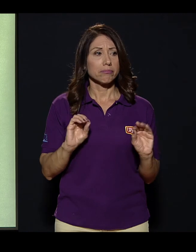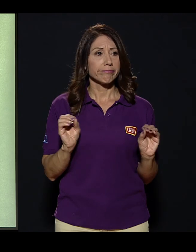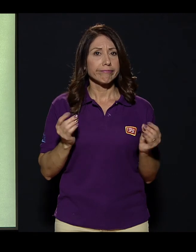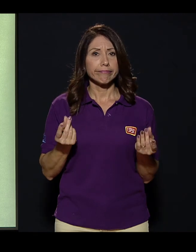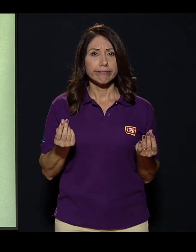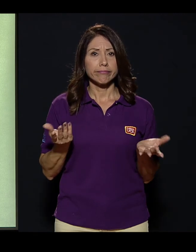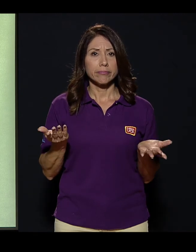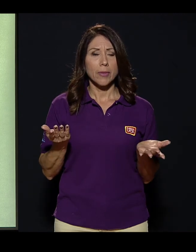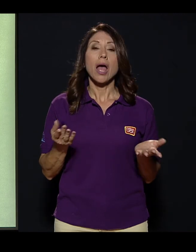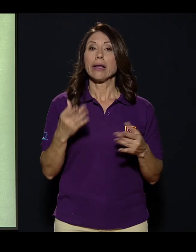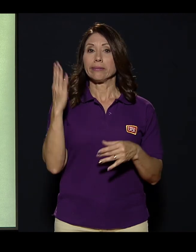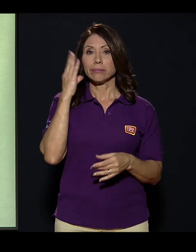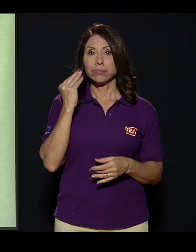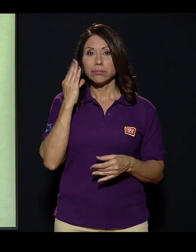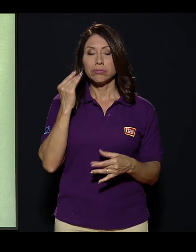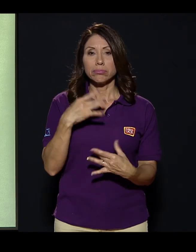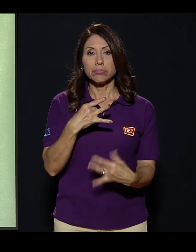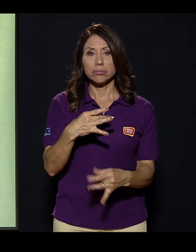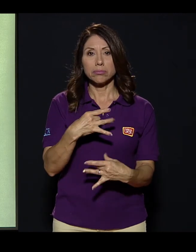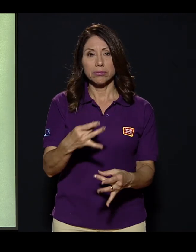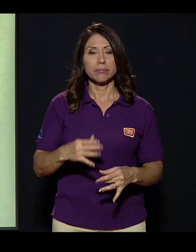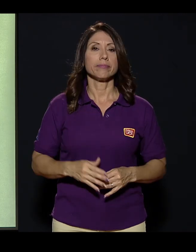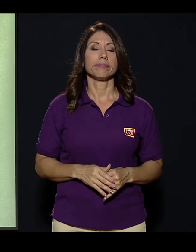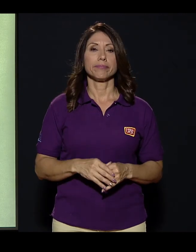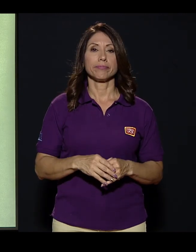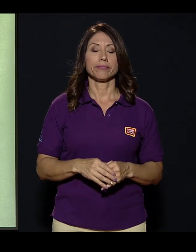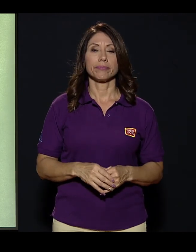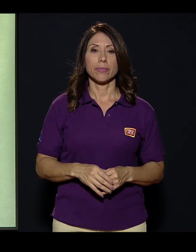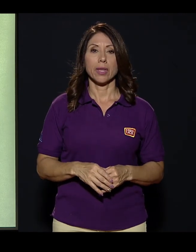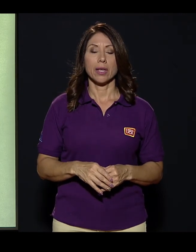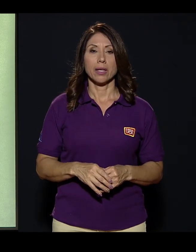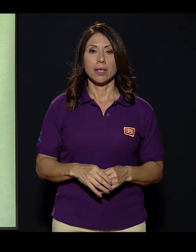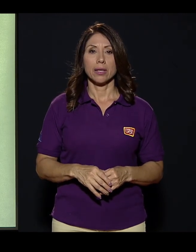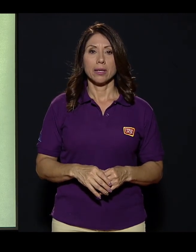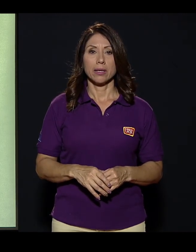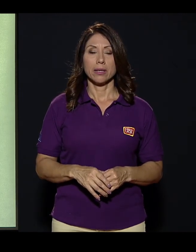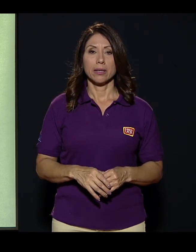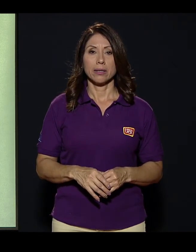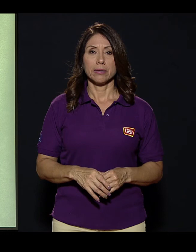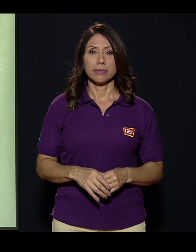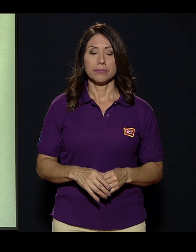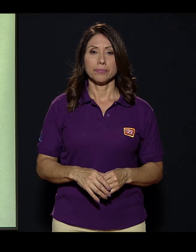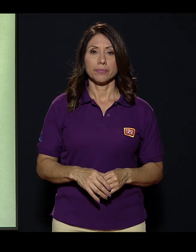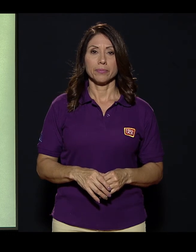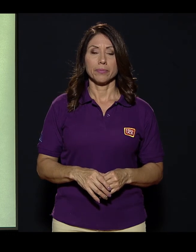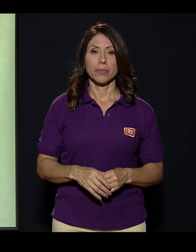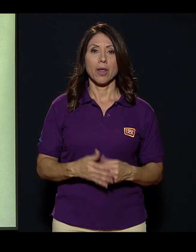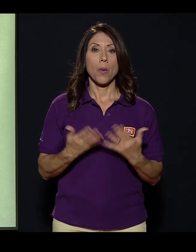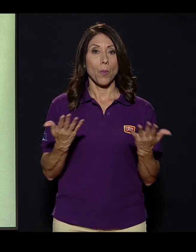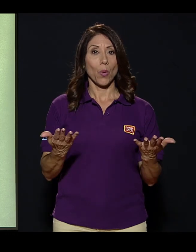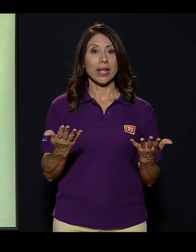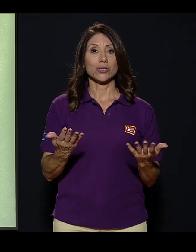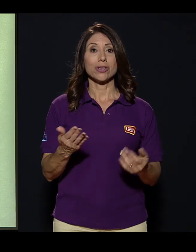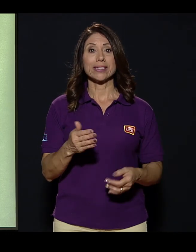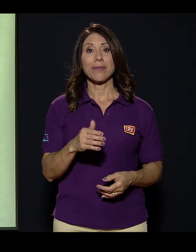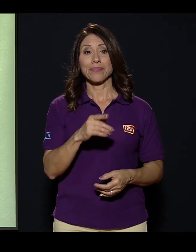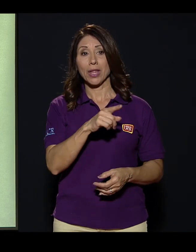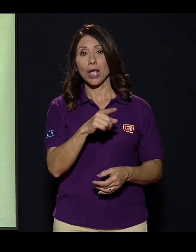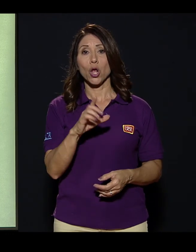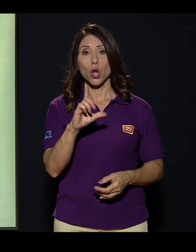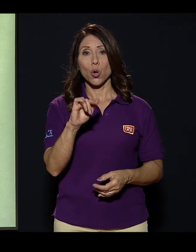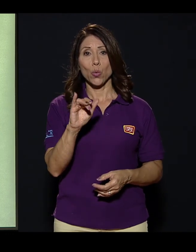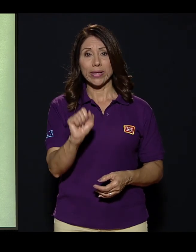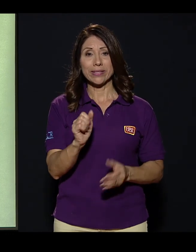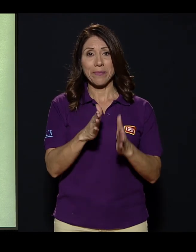Por eso que Luis me pidió que tocara este tema, la gestión de proyectos locales, la importancia de desarrollar proyectos